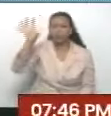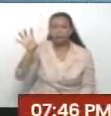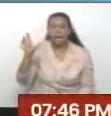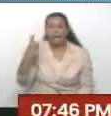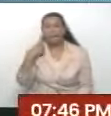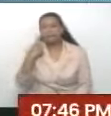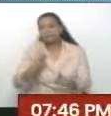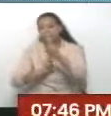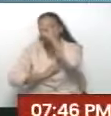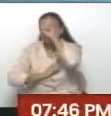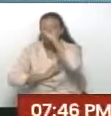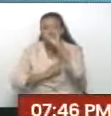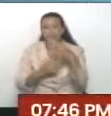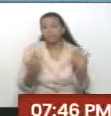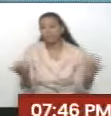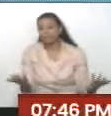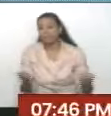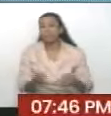Yo vengo